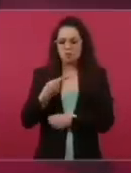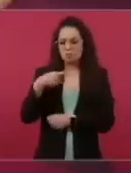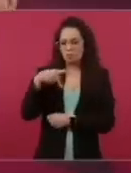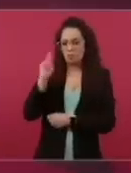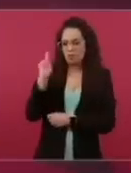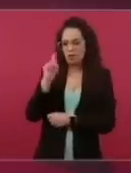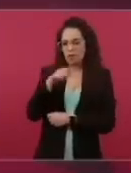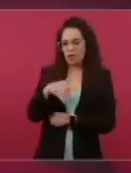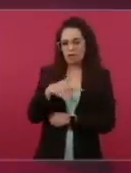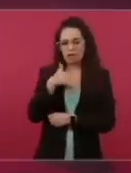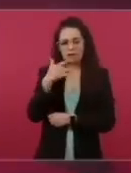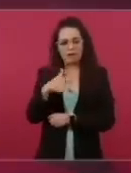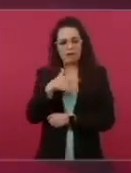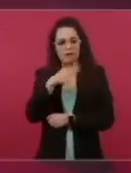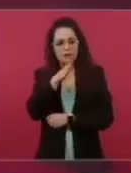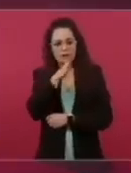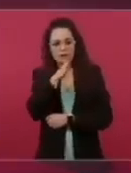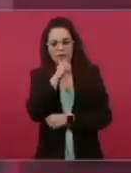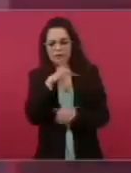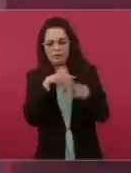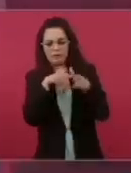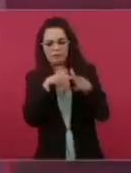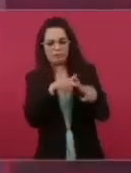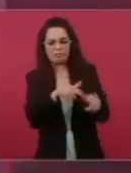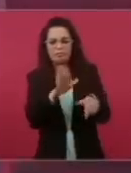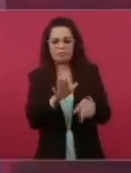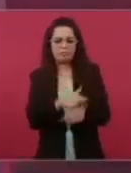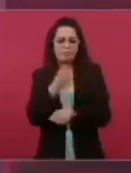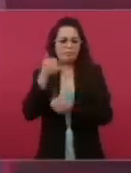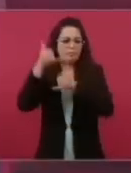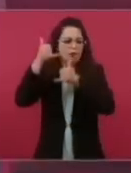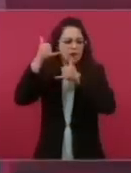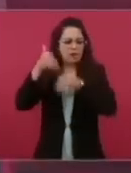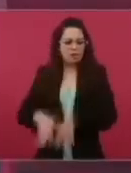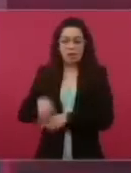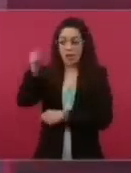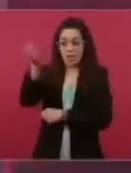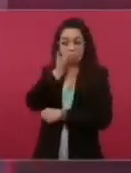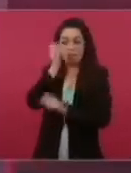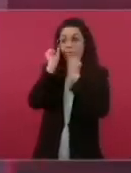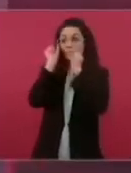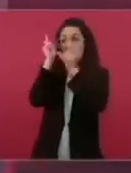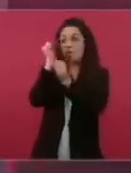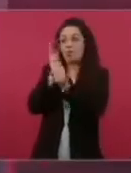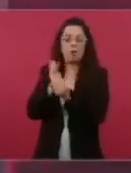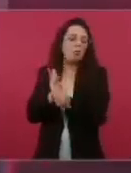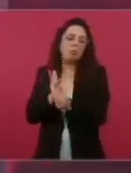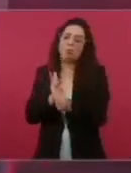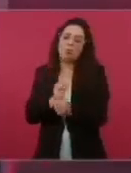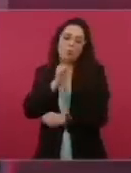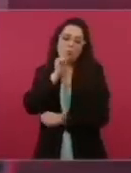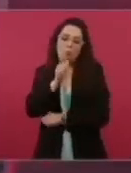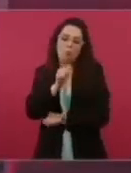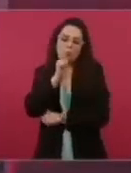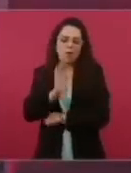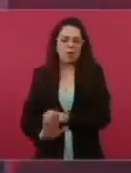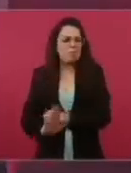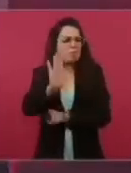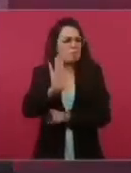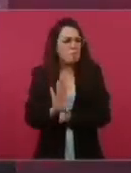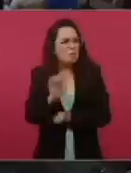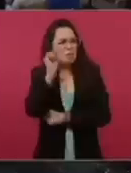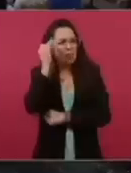porque no están acostumbrados a levantarse temprano, ¿no? Creo que estuvieron un mes,